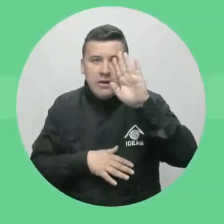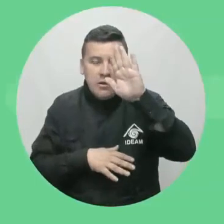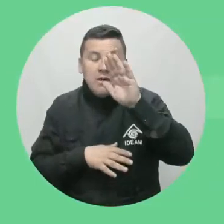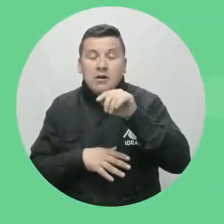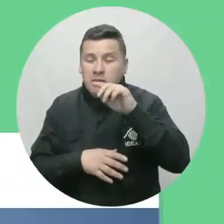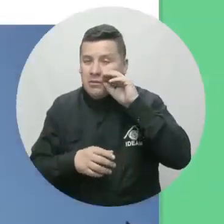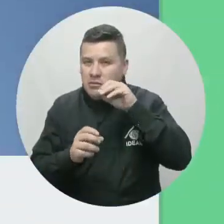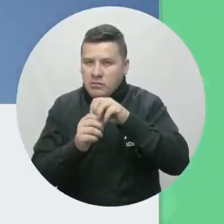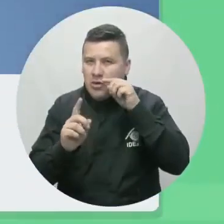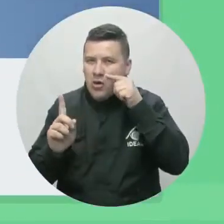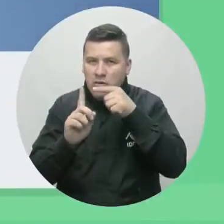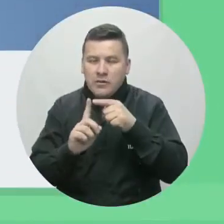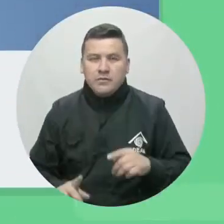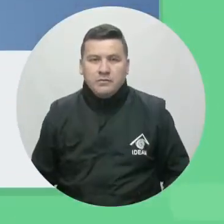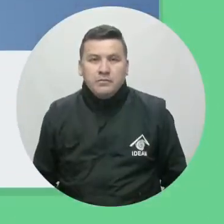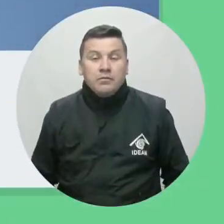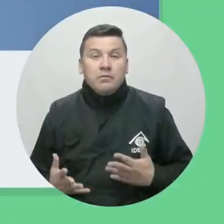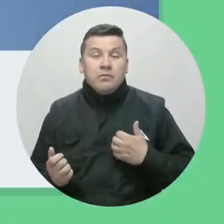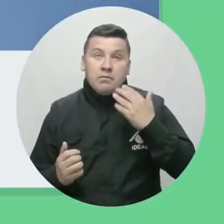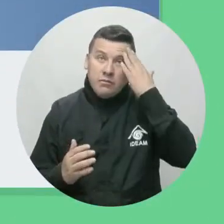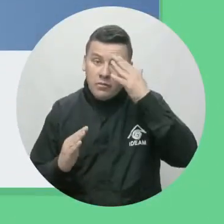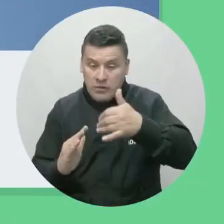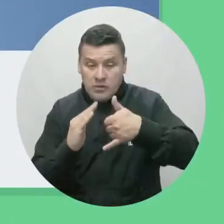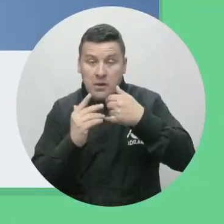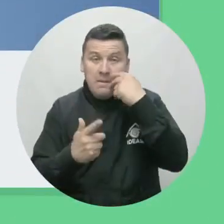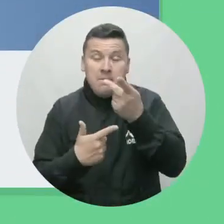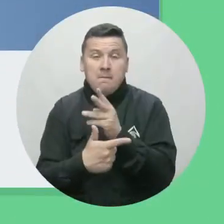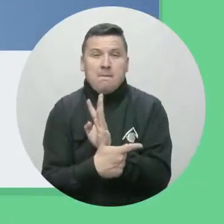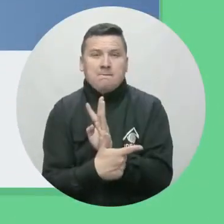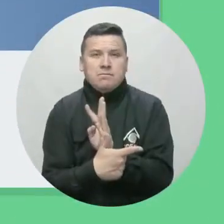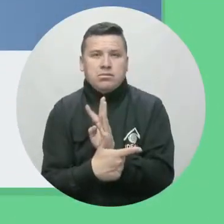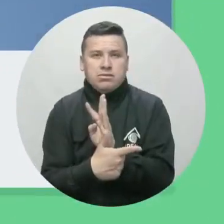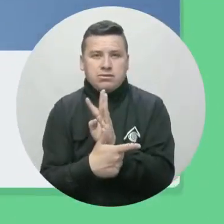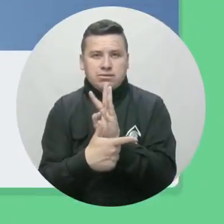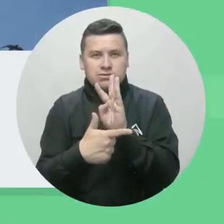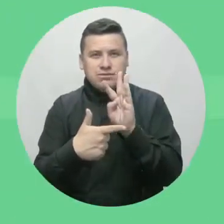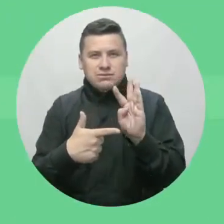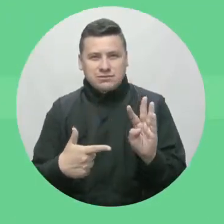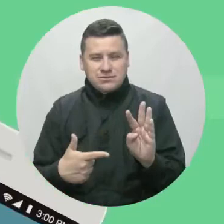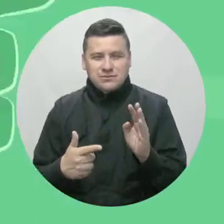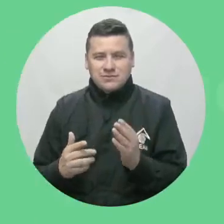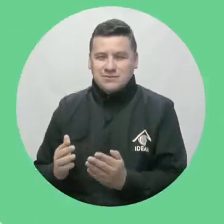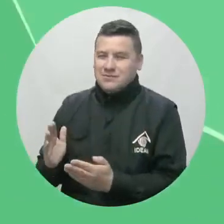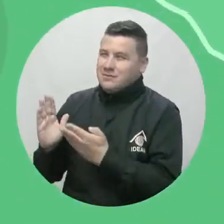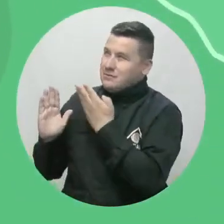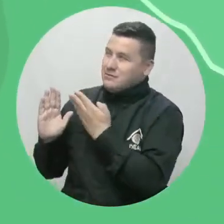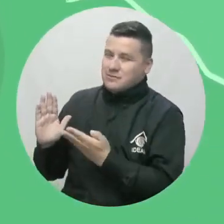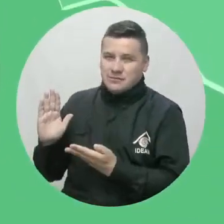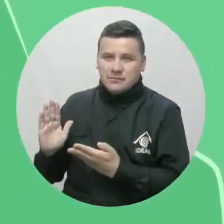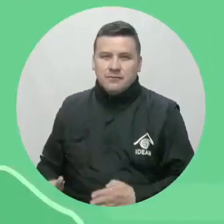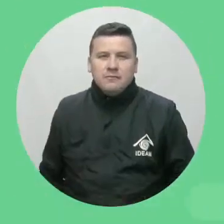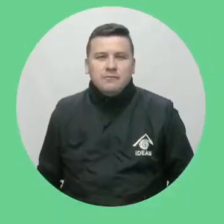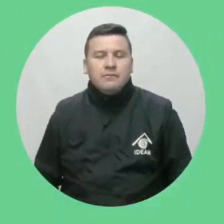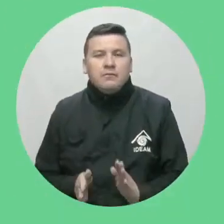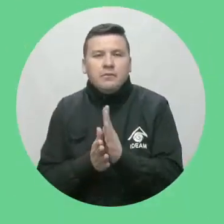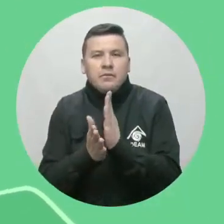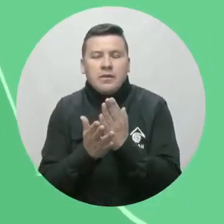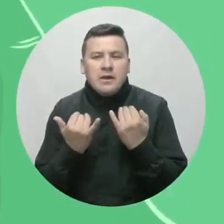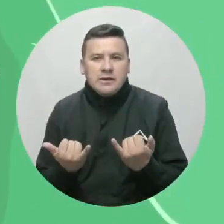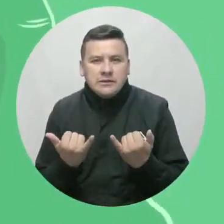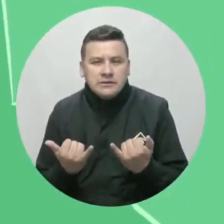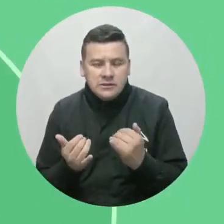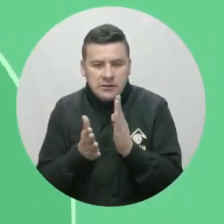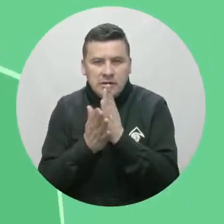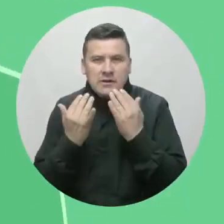pronóstico del tiempo, visítenos en www.ideam.gov.co Y para estar informado al instante, descarga nuestra